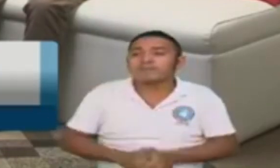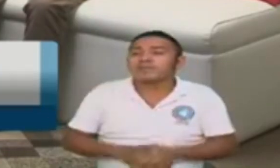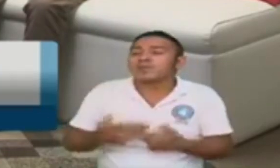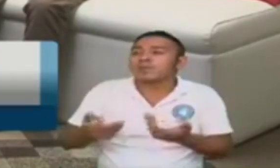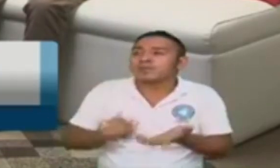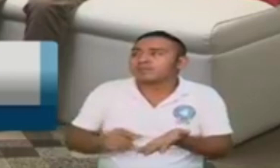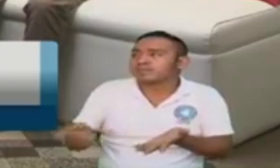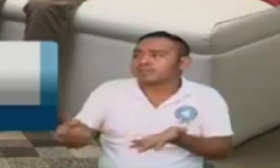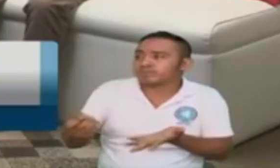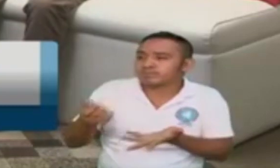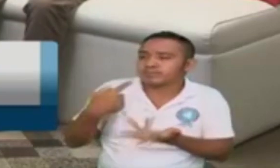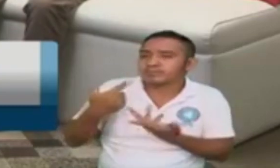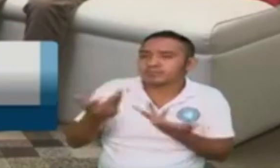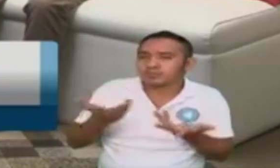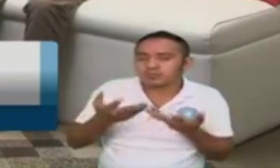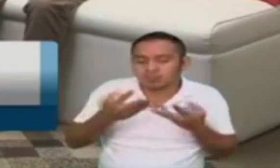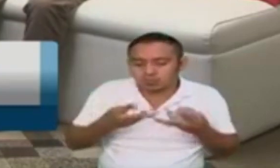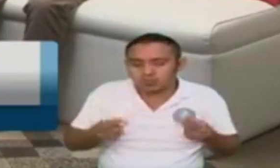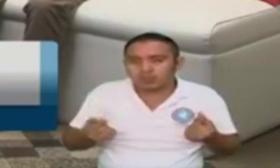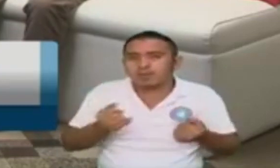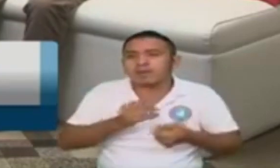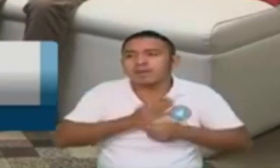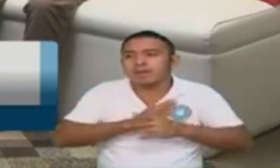doctor, es como